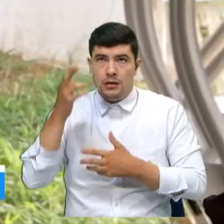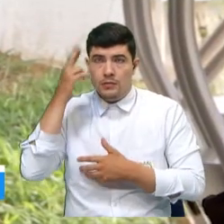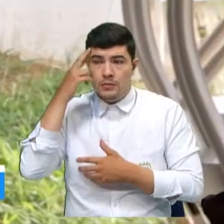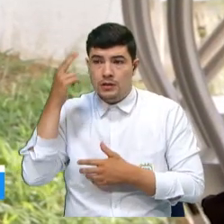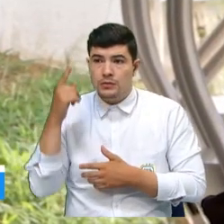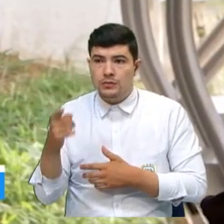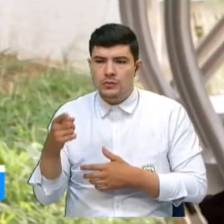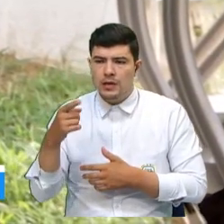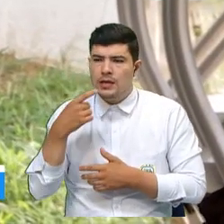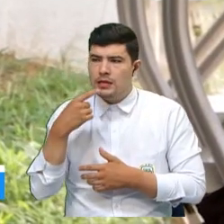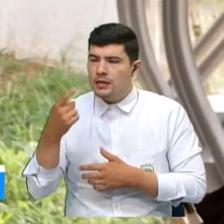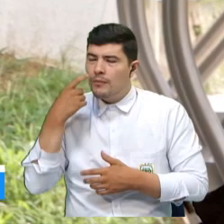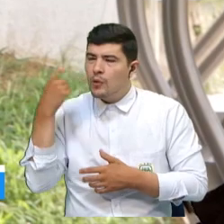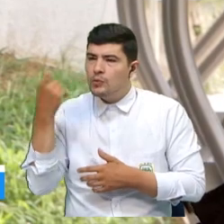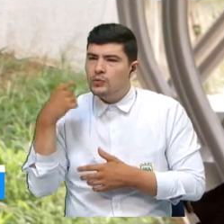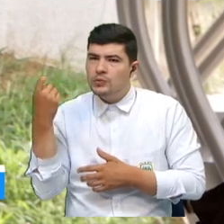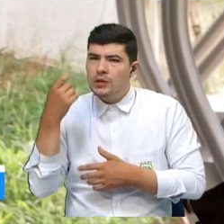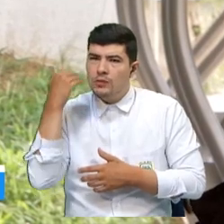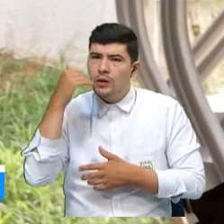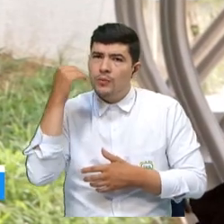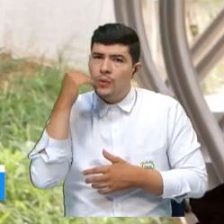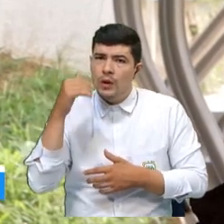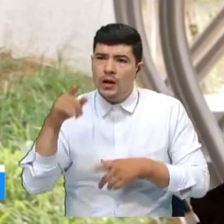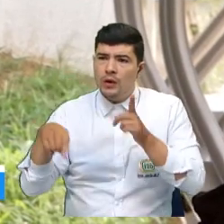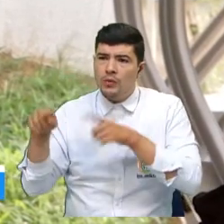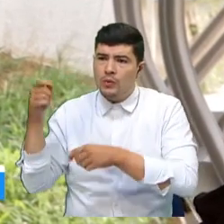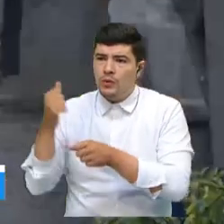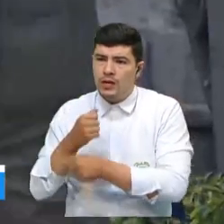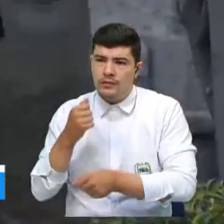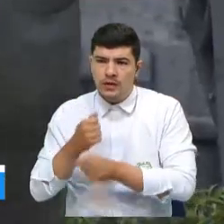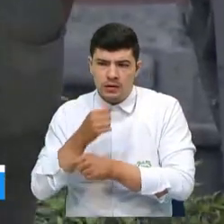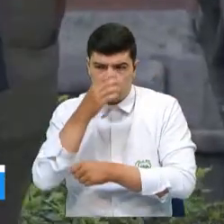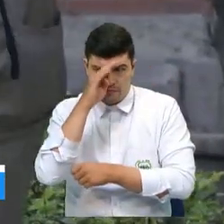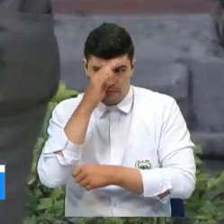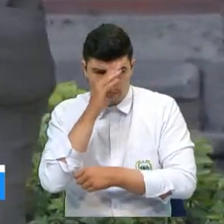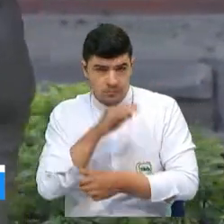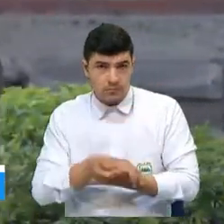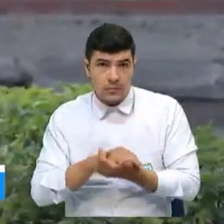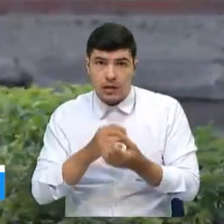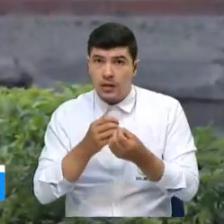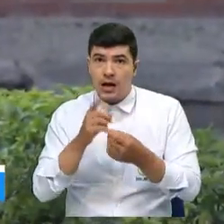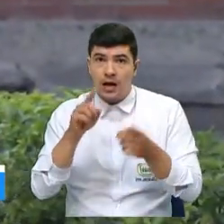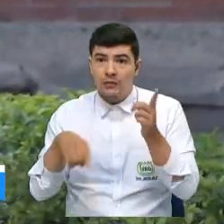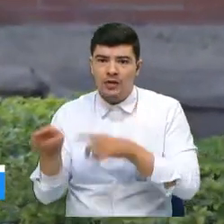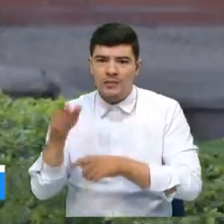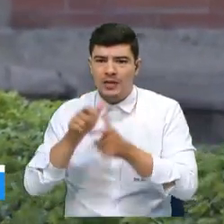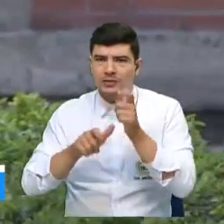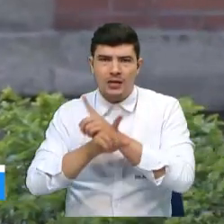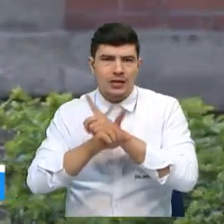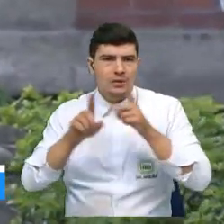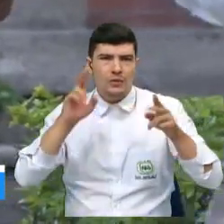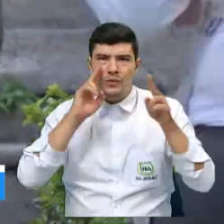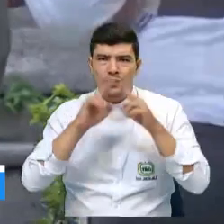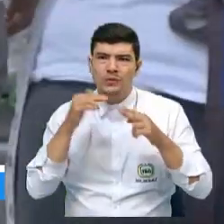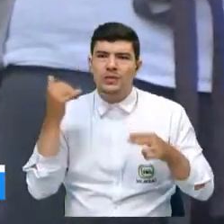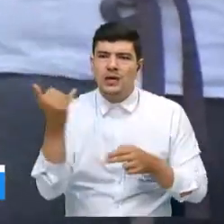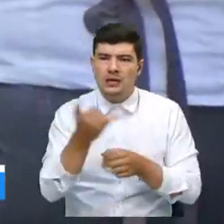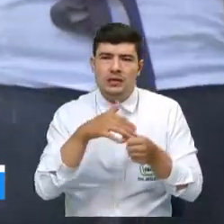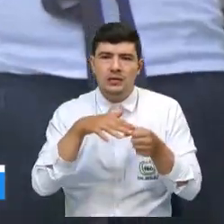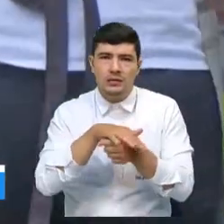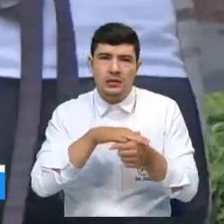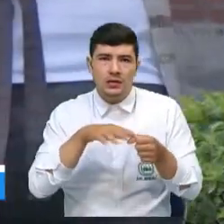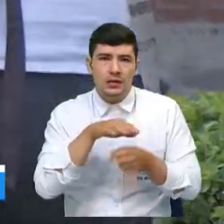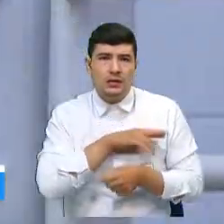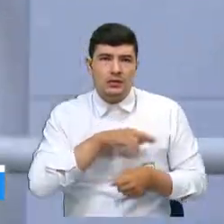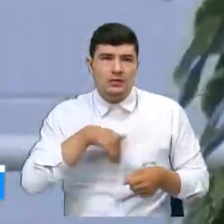mujer para ciertos trabajos de tipo dudoso. Hay mucho desconocimiento frente a este flagelo, el simple hecho de que